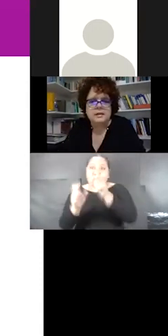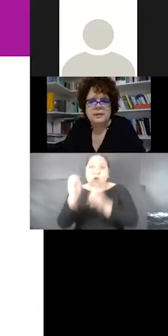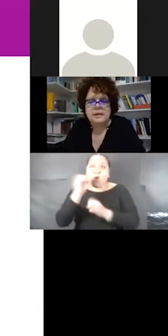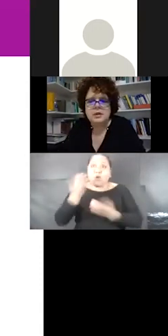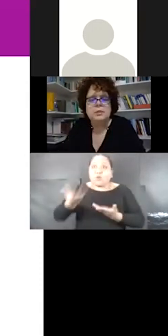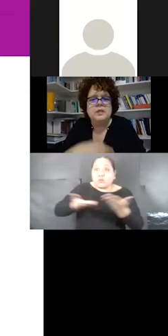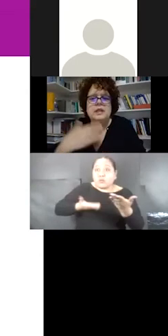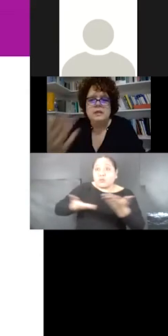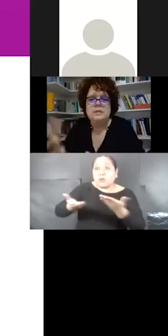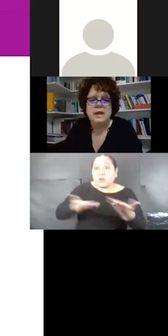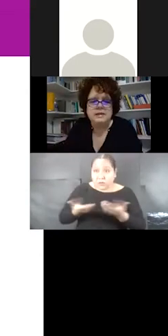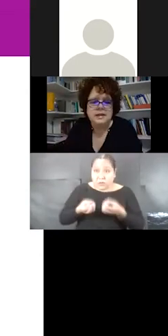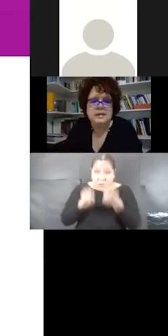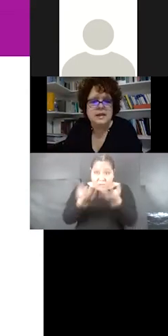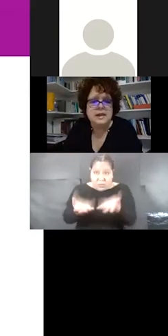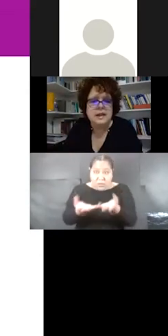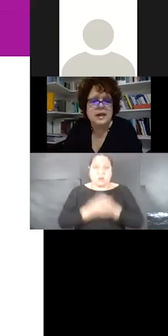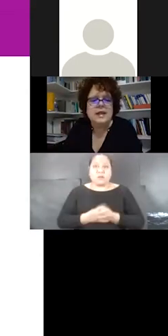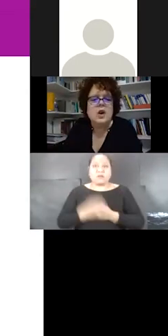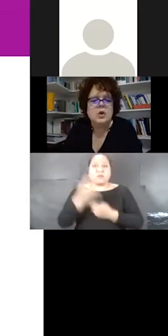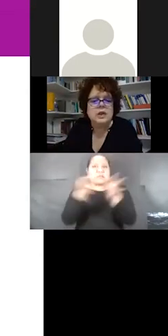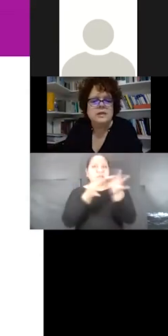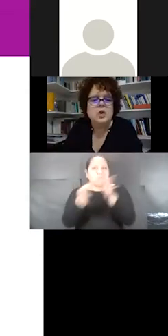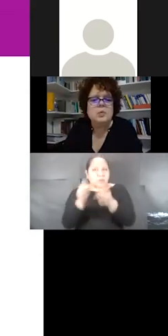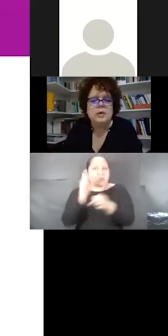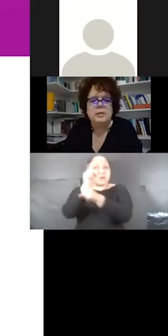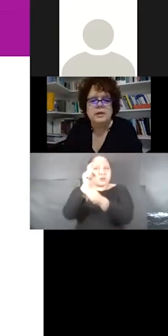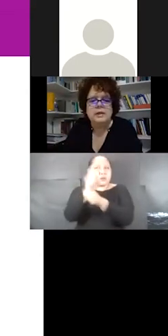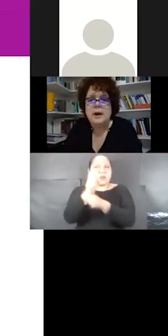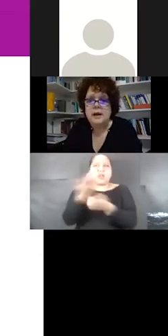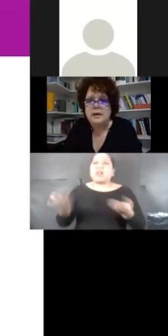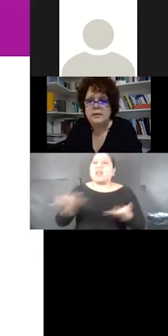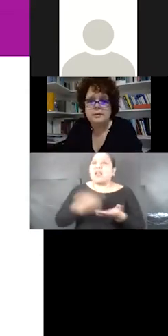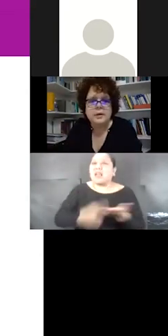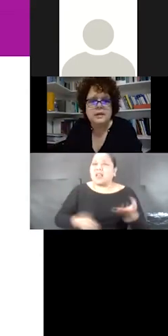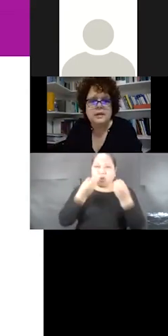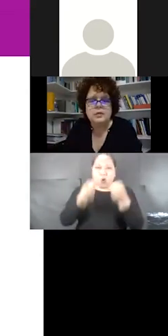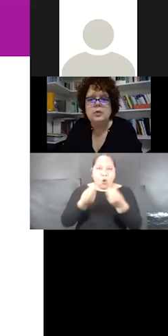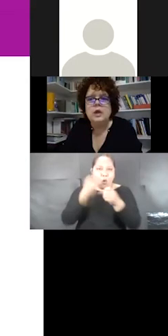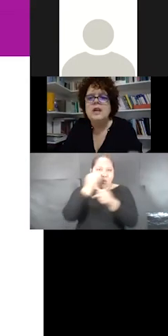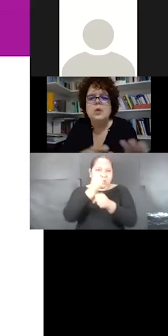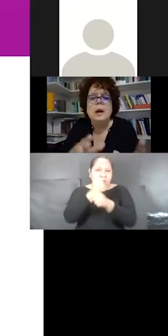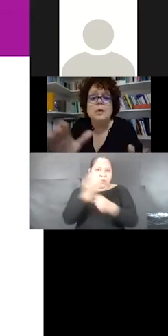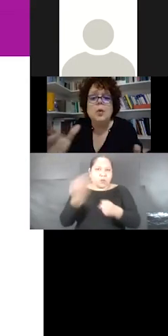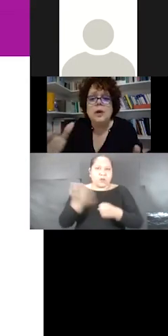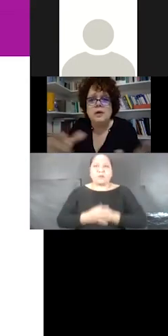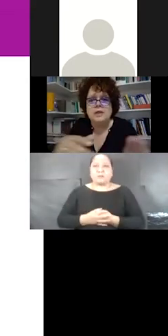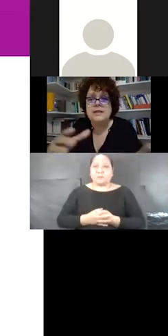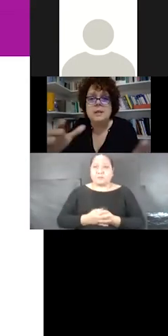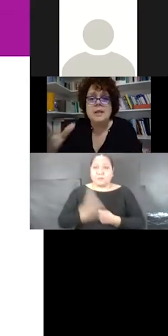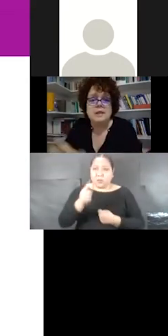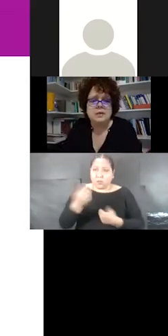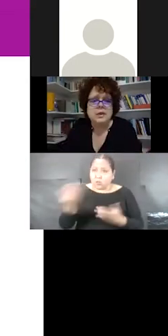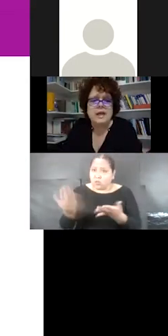la interpretación, pues se les explica y se les enseña qué cosa es y cómo debemos de trabajar, ¿no? Porque es un campo nuevo que se